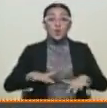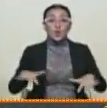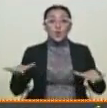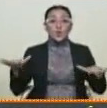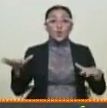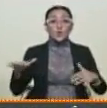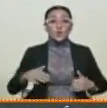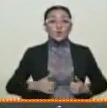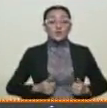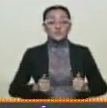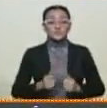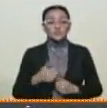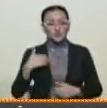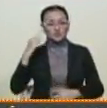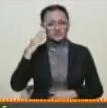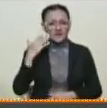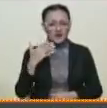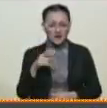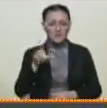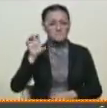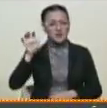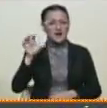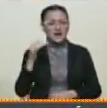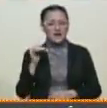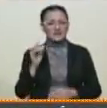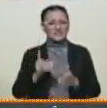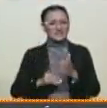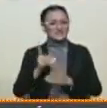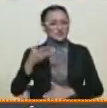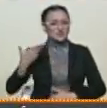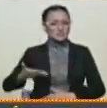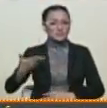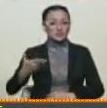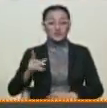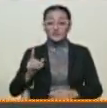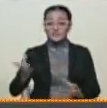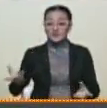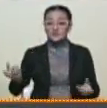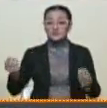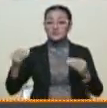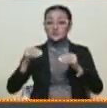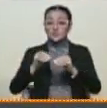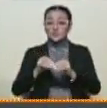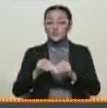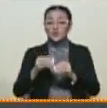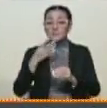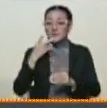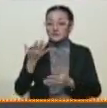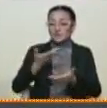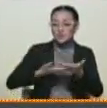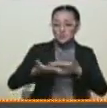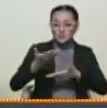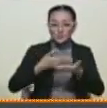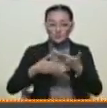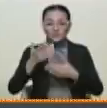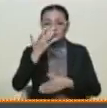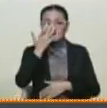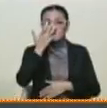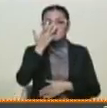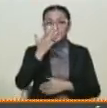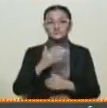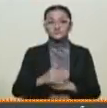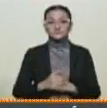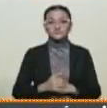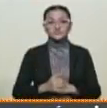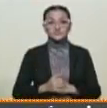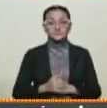que Belarus tiene un desarrollo muy importante en ese campo. Tenemos que juntar las experiencias, la estrategia, la visión y